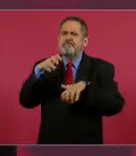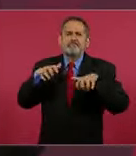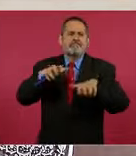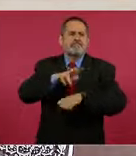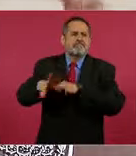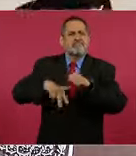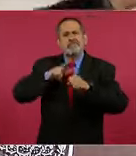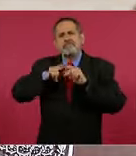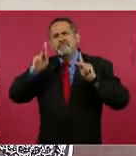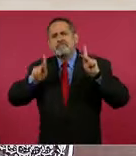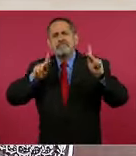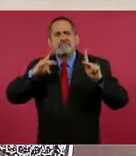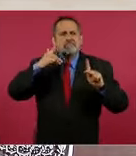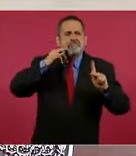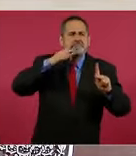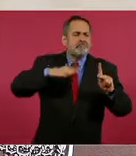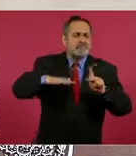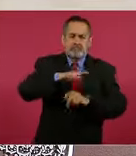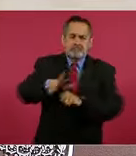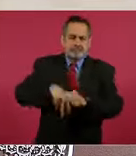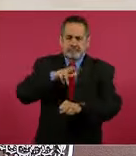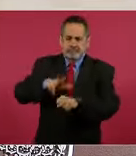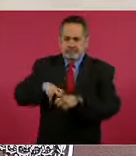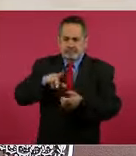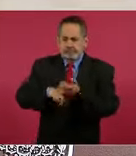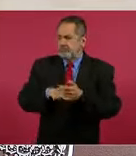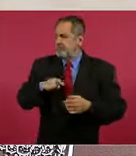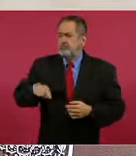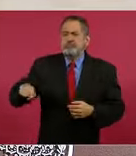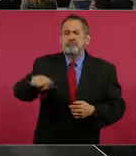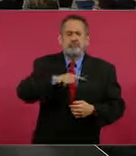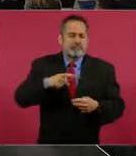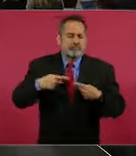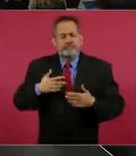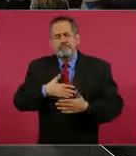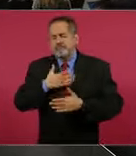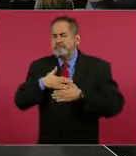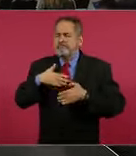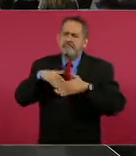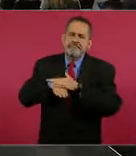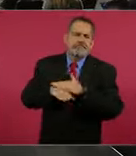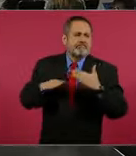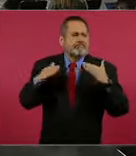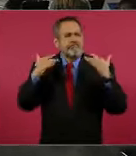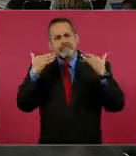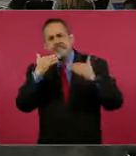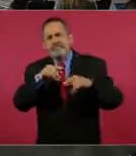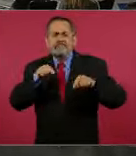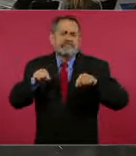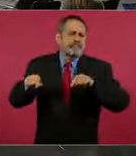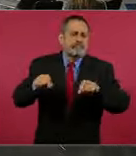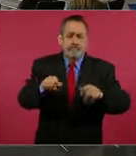natural, una reserva natural para el disfrute de todos.